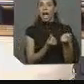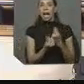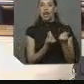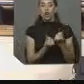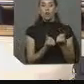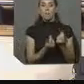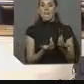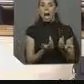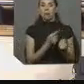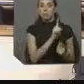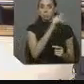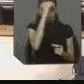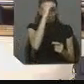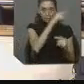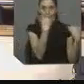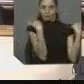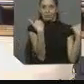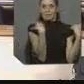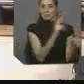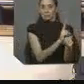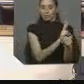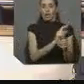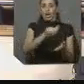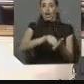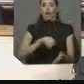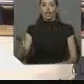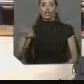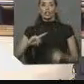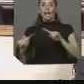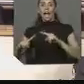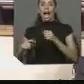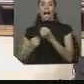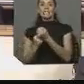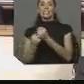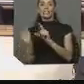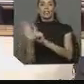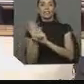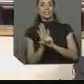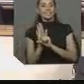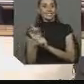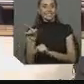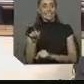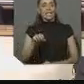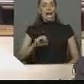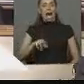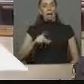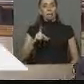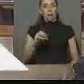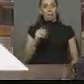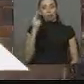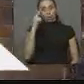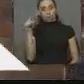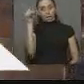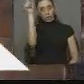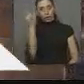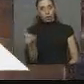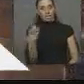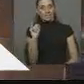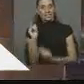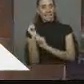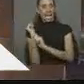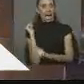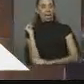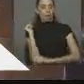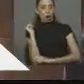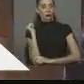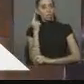necesitaba y contrató como asesor jurídico a Armando, pero por ser abogado, pero en realidad